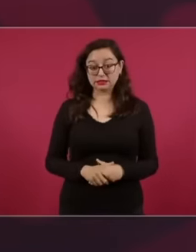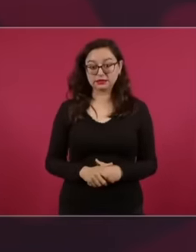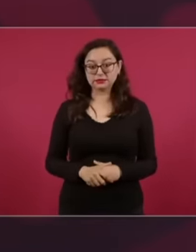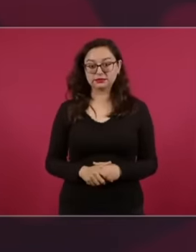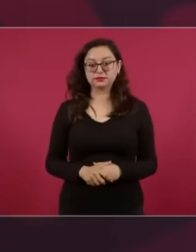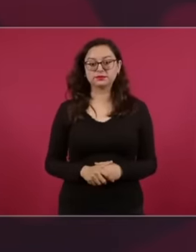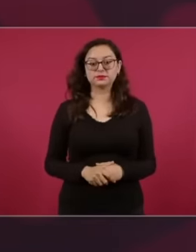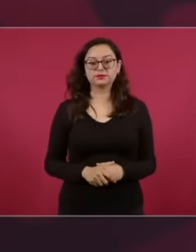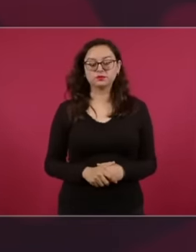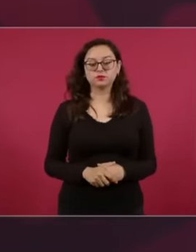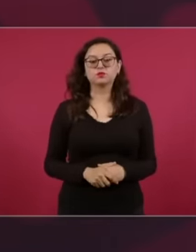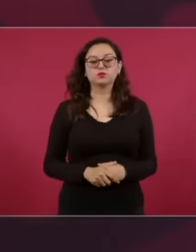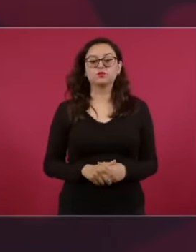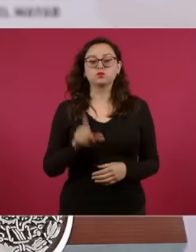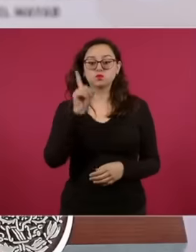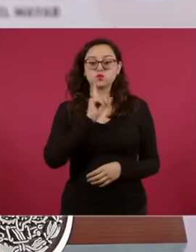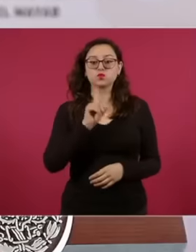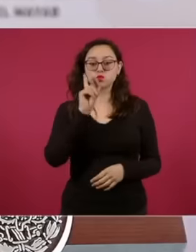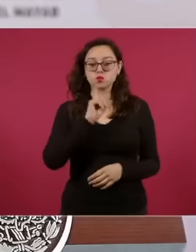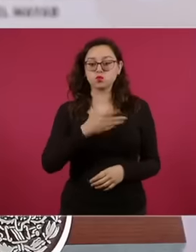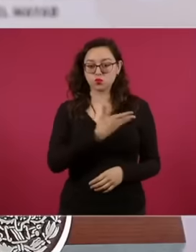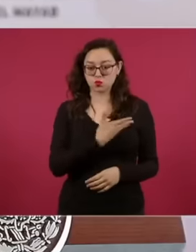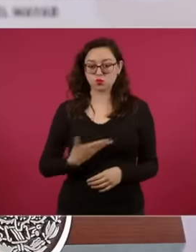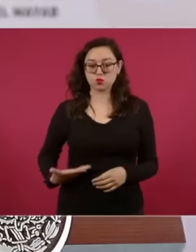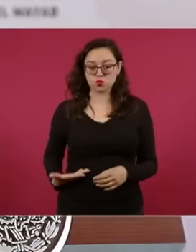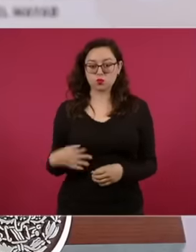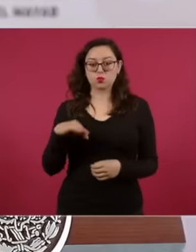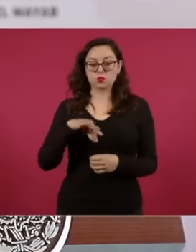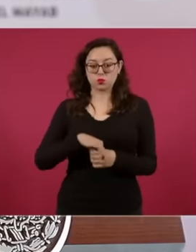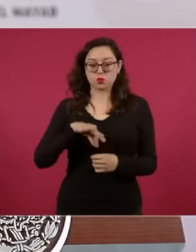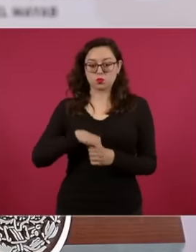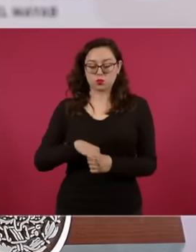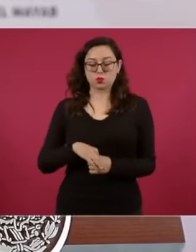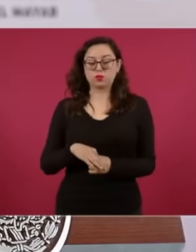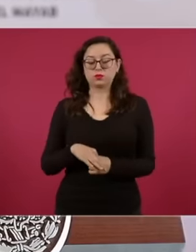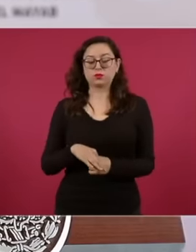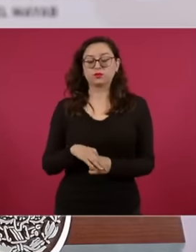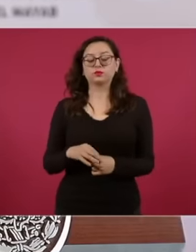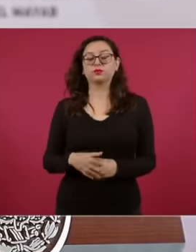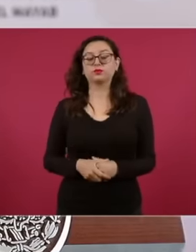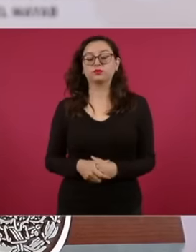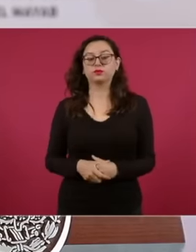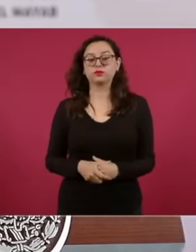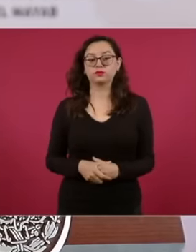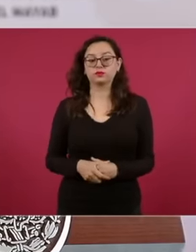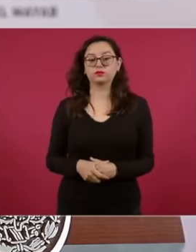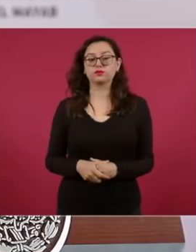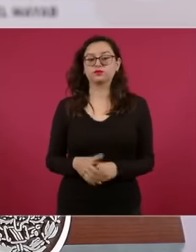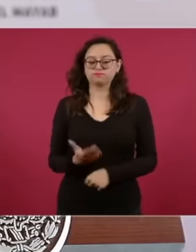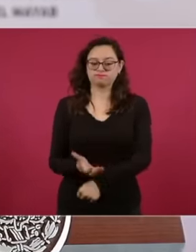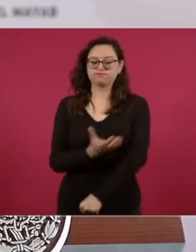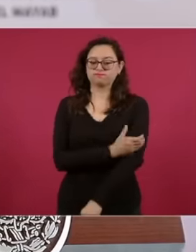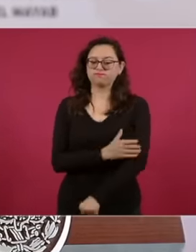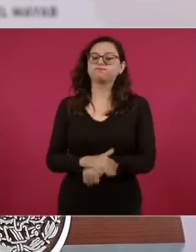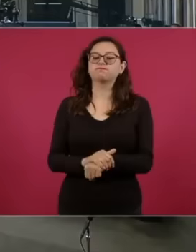la presidenta electa, nuestra compañera, amiga,